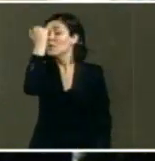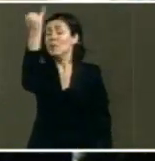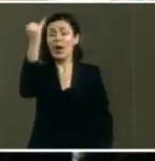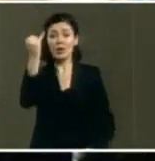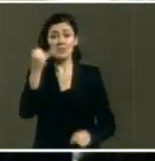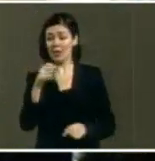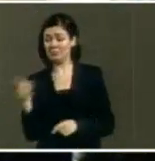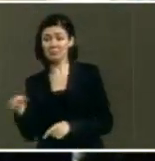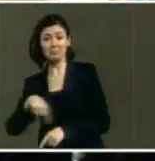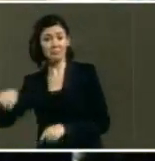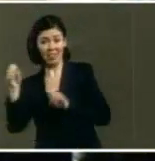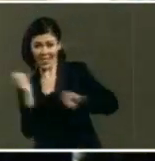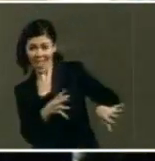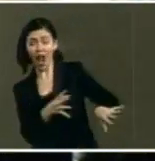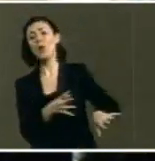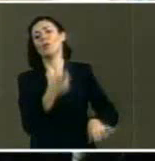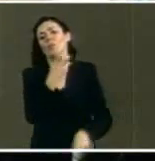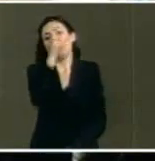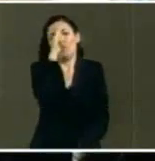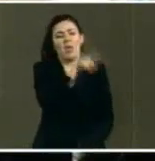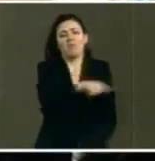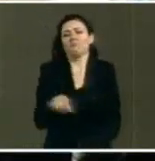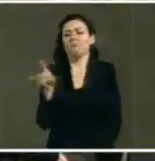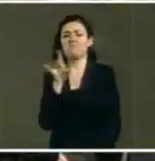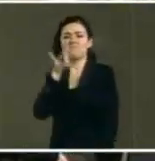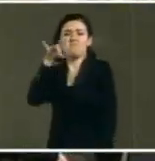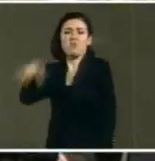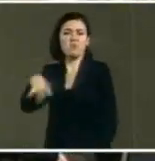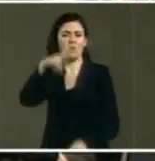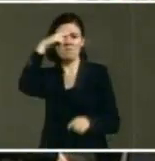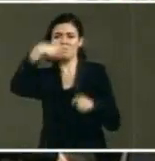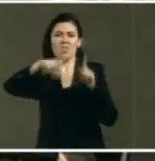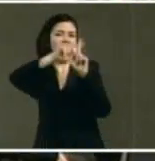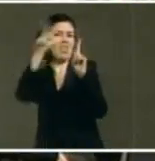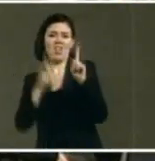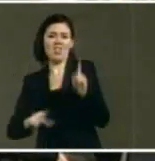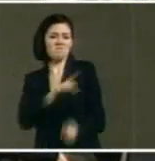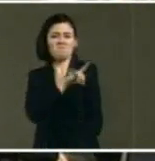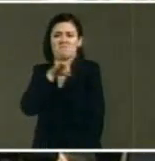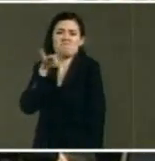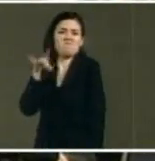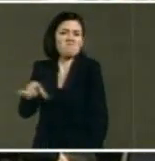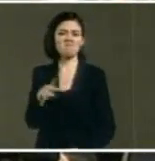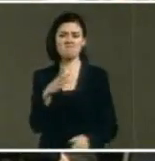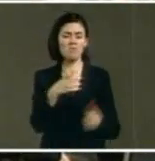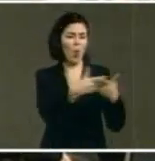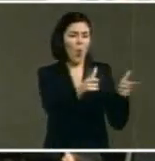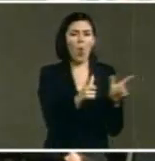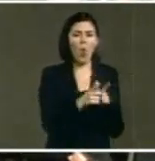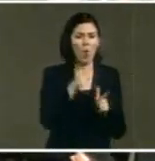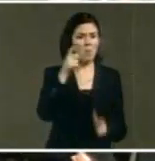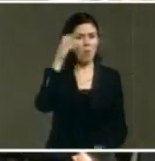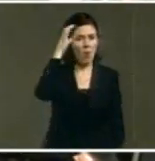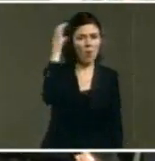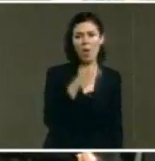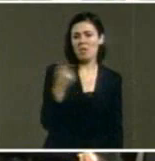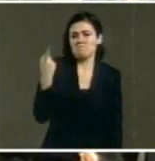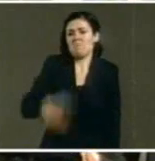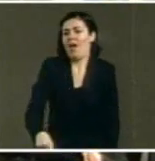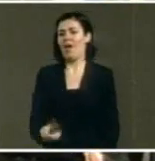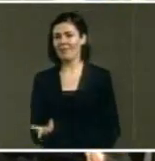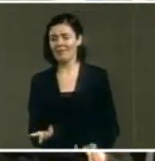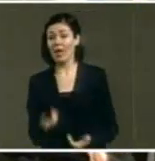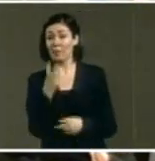dominado por los cárteles. El crimen habría crecido hasta ser inoperantes las instituciones del